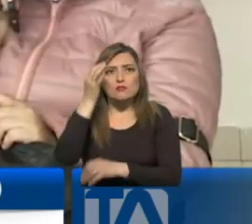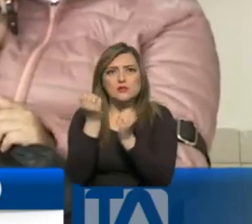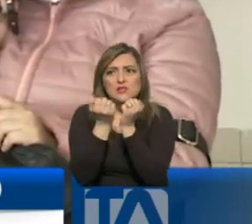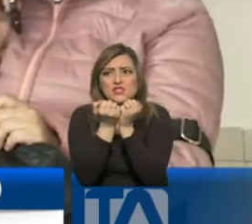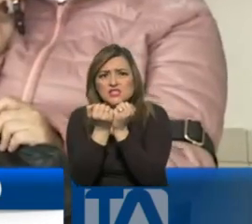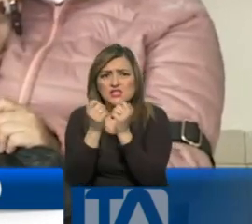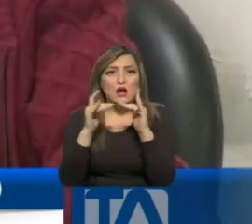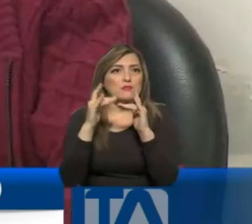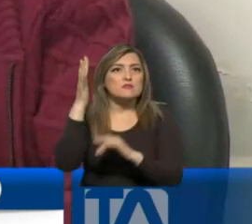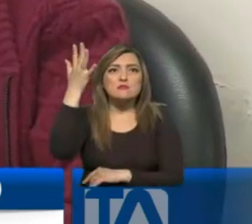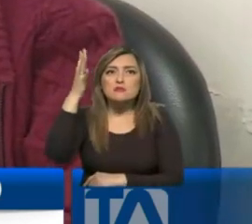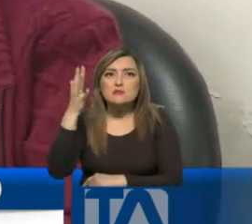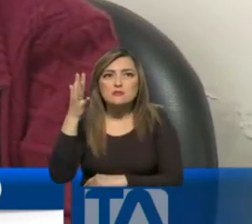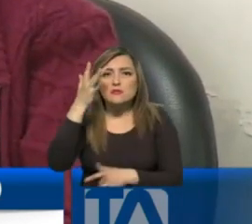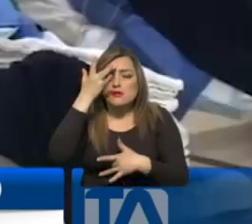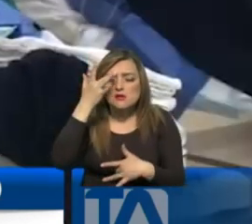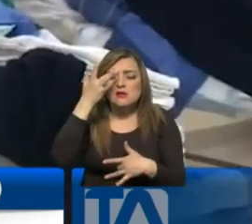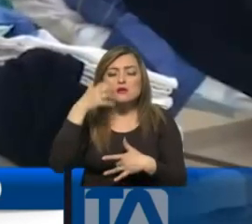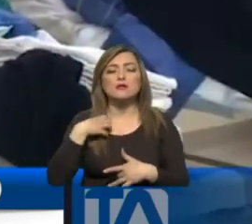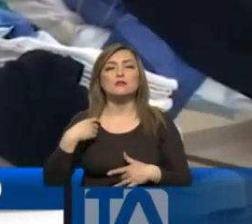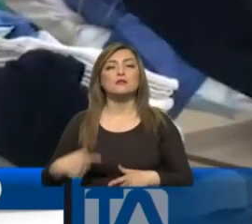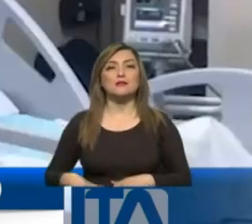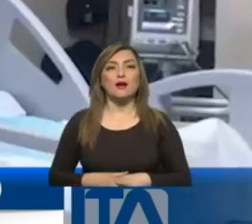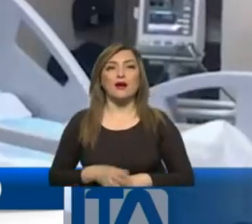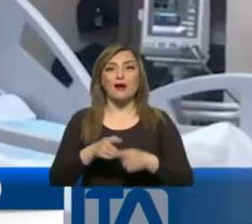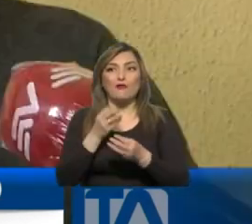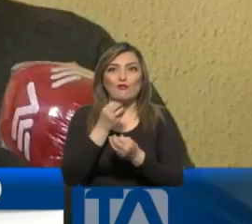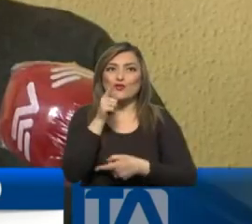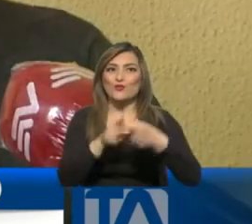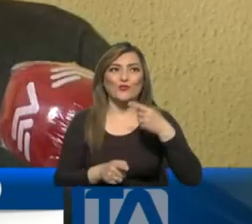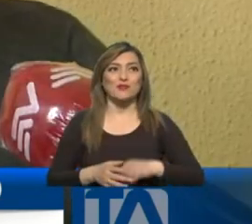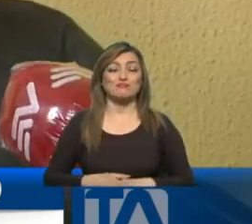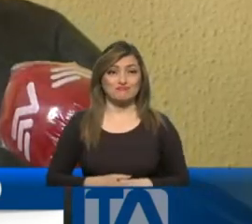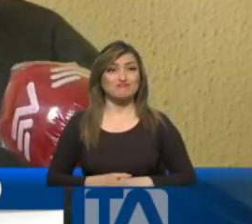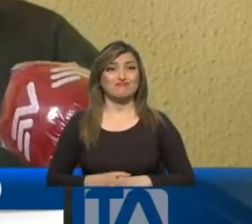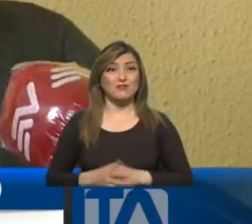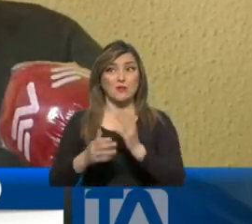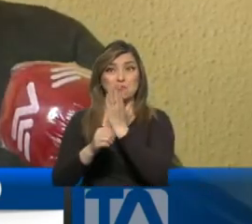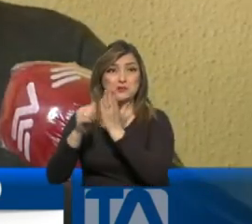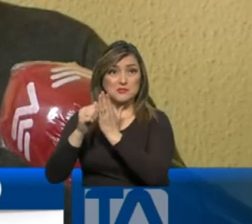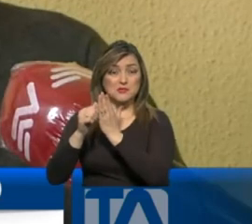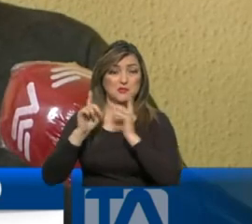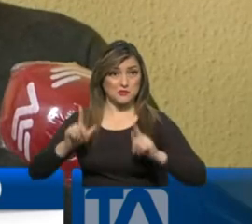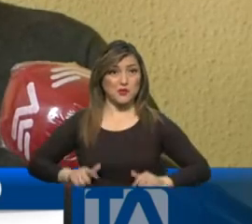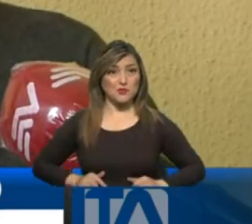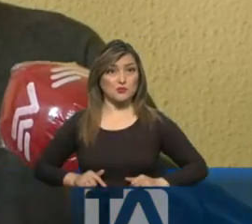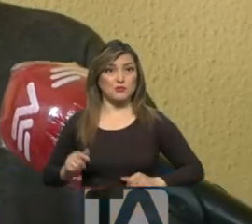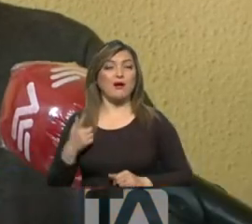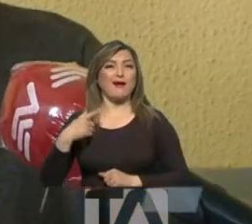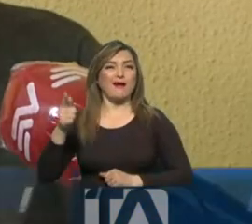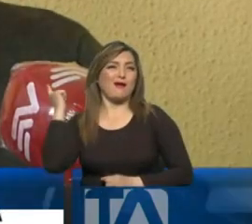continúan saturados y ahora se sienten limitados para poder dar información. Se impuso una mordaza en los profesionales de la